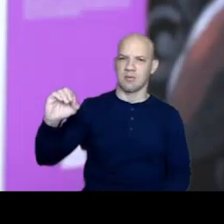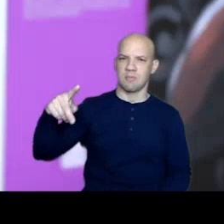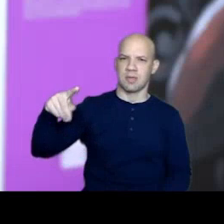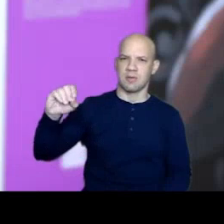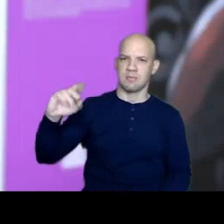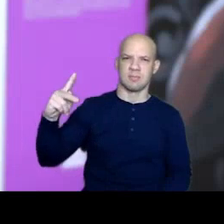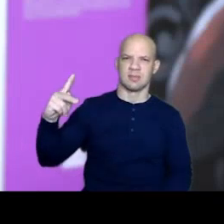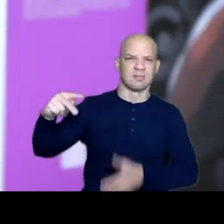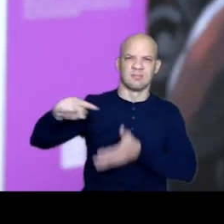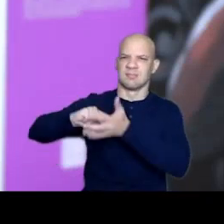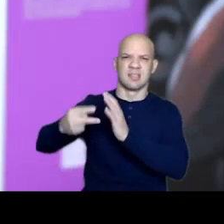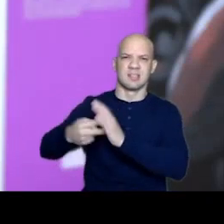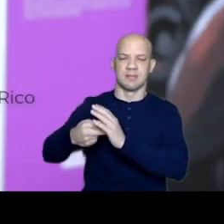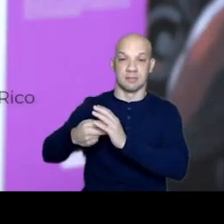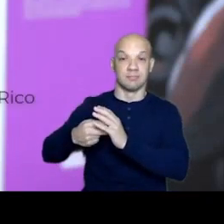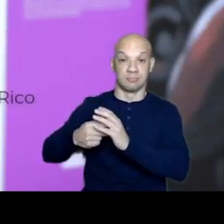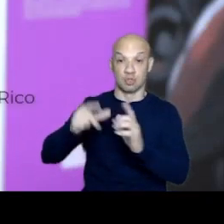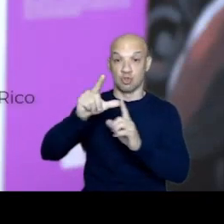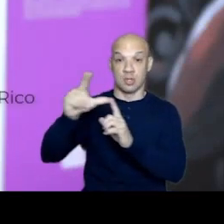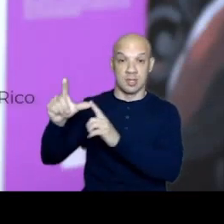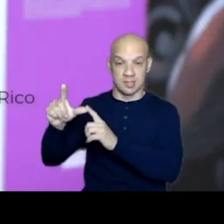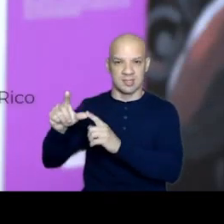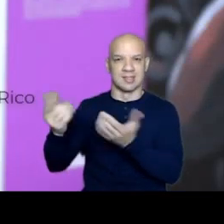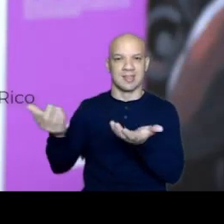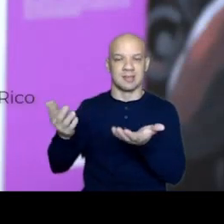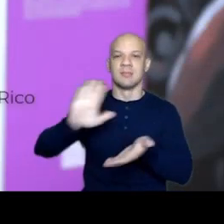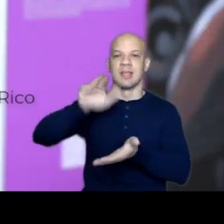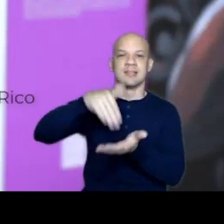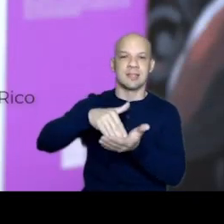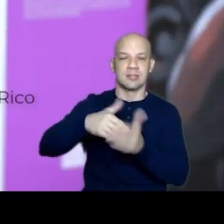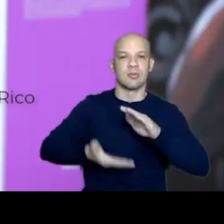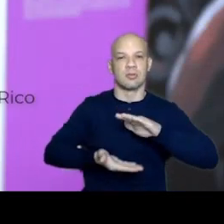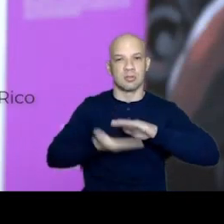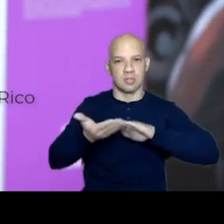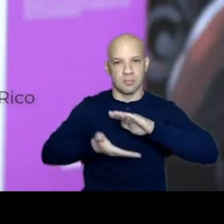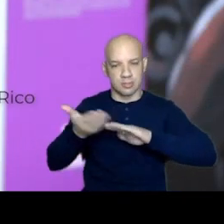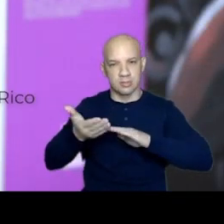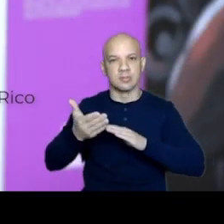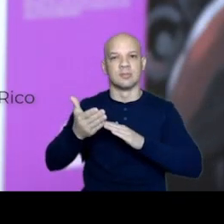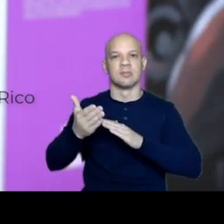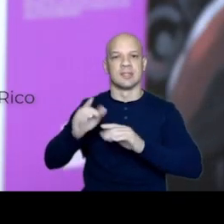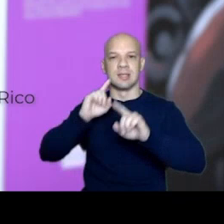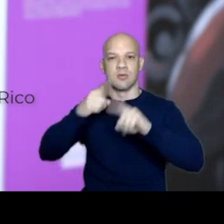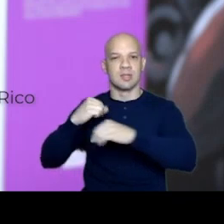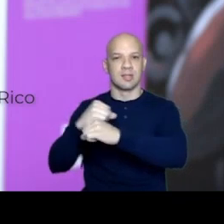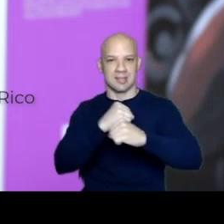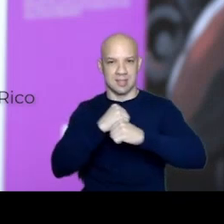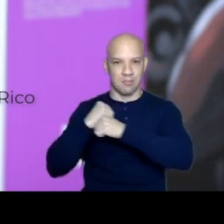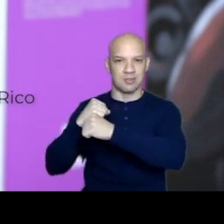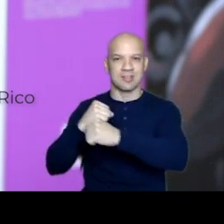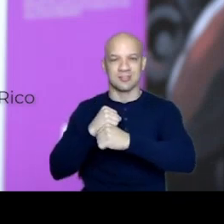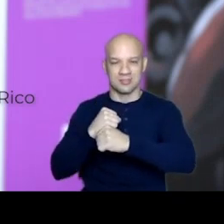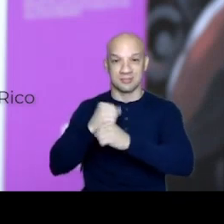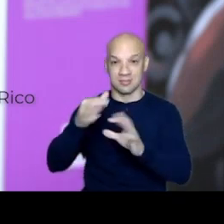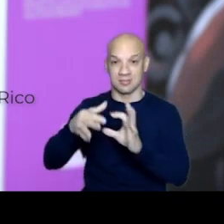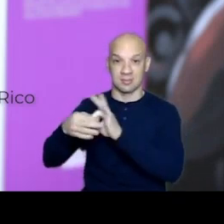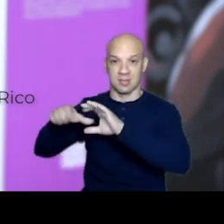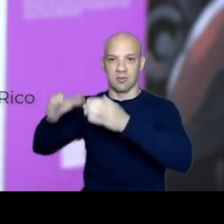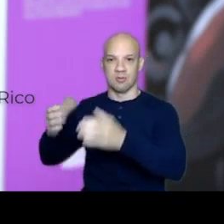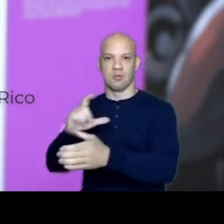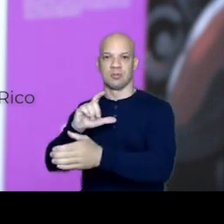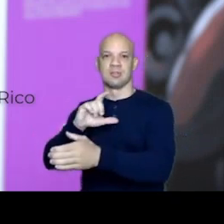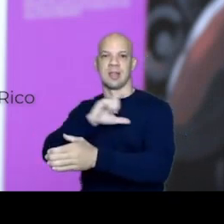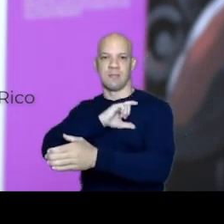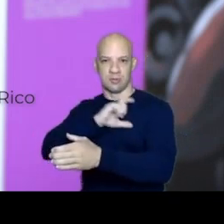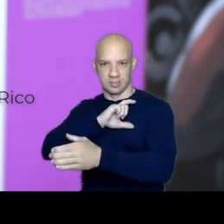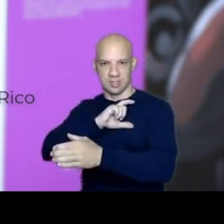Qué es el copop son las siglas del centro de operaciones y procesamiento de órdenes de protección adscrito a